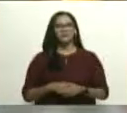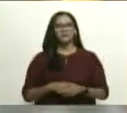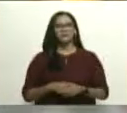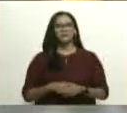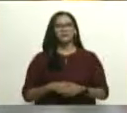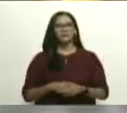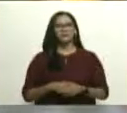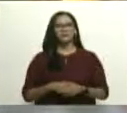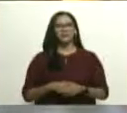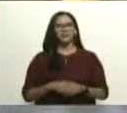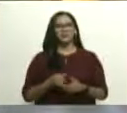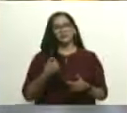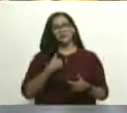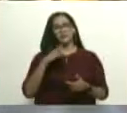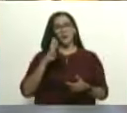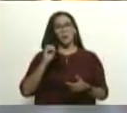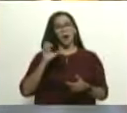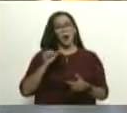Bueno, soy Boris, pero...